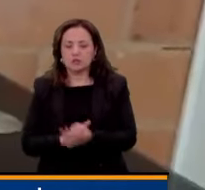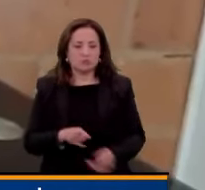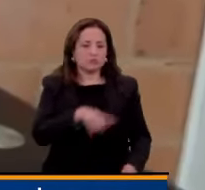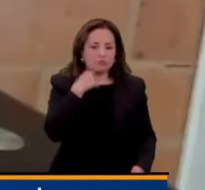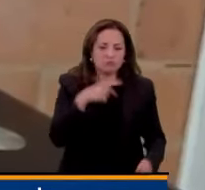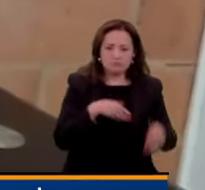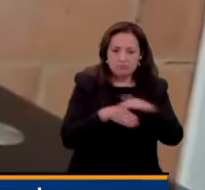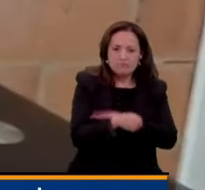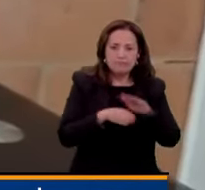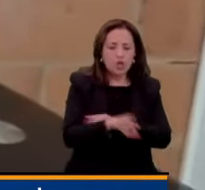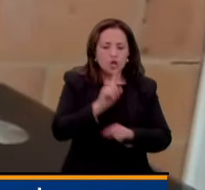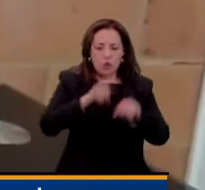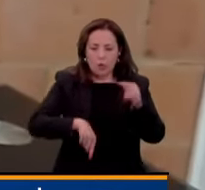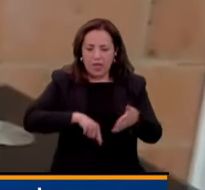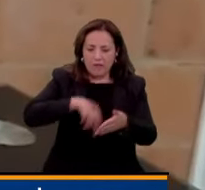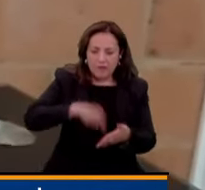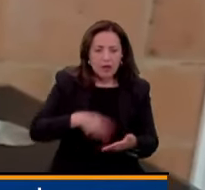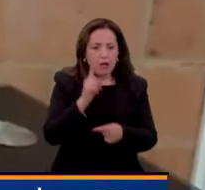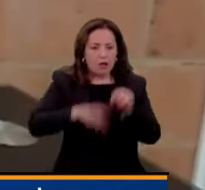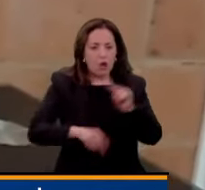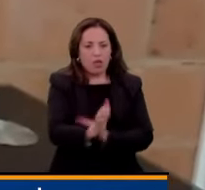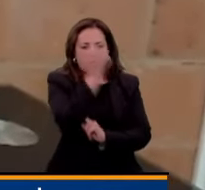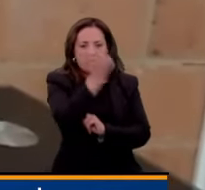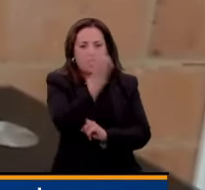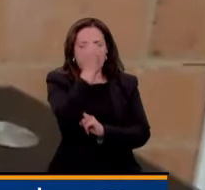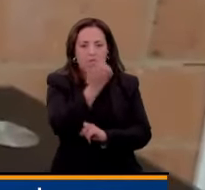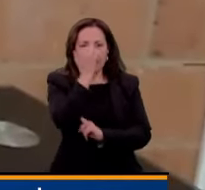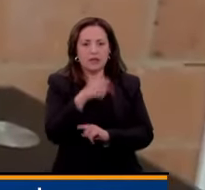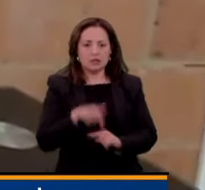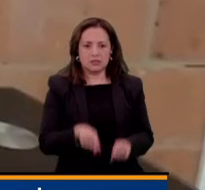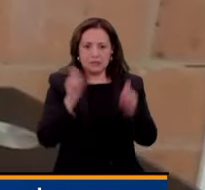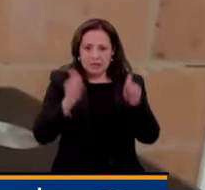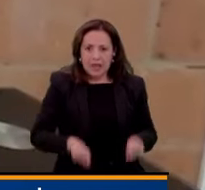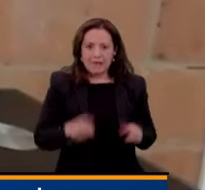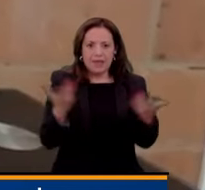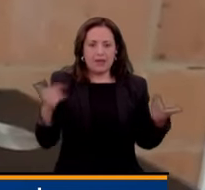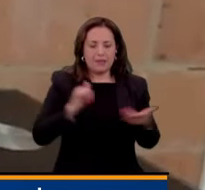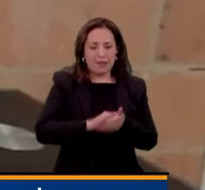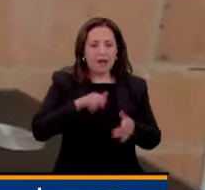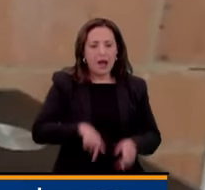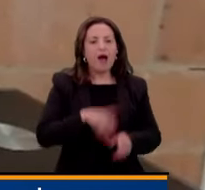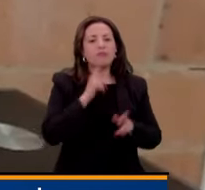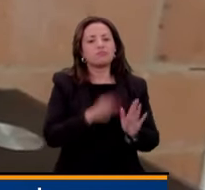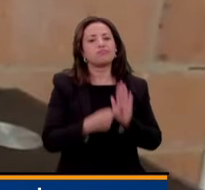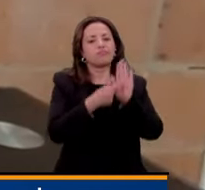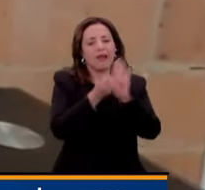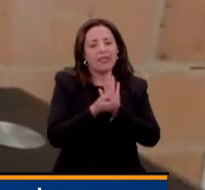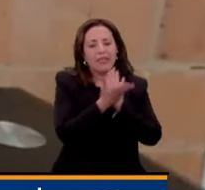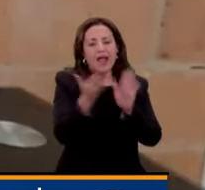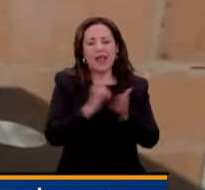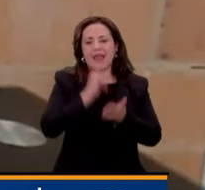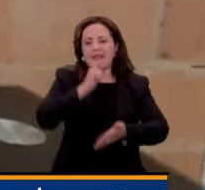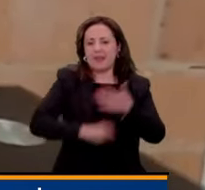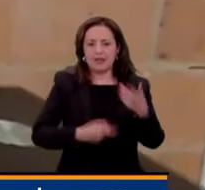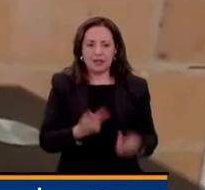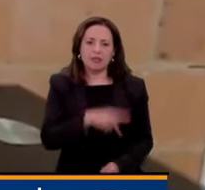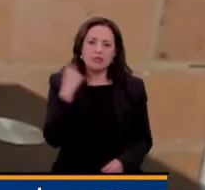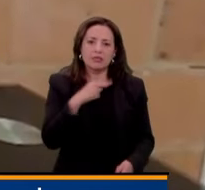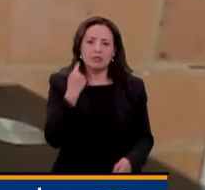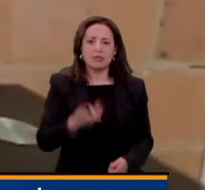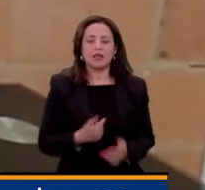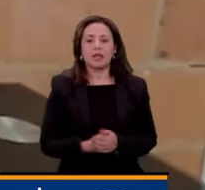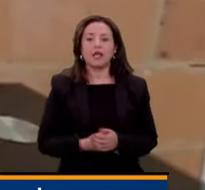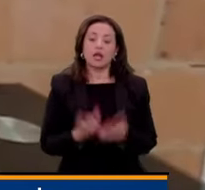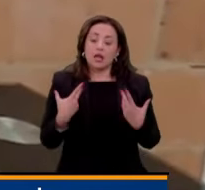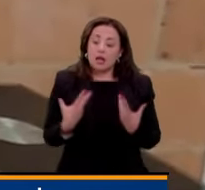firmar. No deja hacer muchas cosas que realmente son indispensables para la presentación de las declaraciones. Como